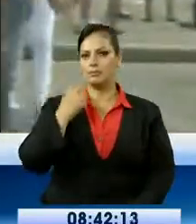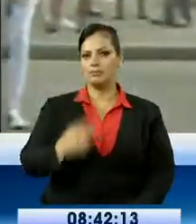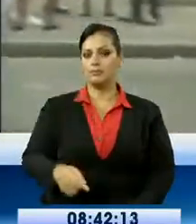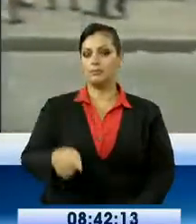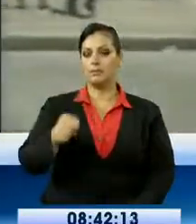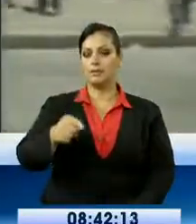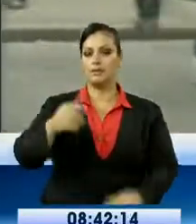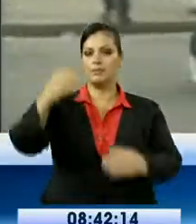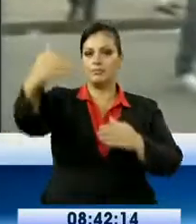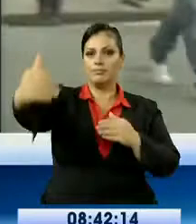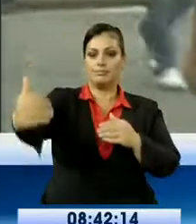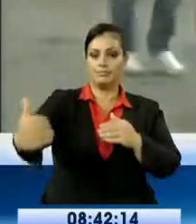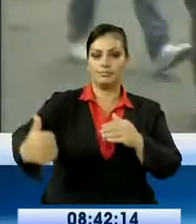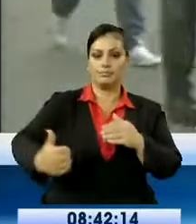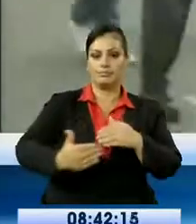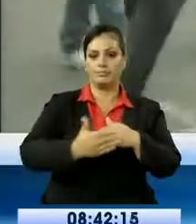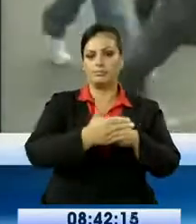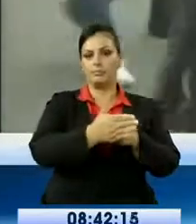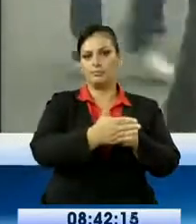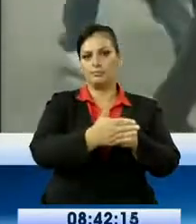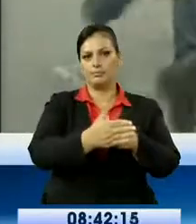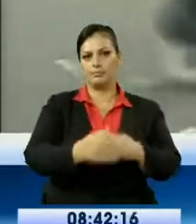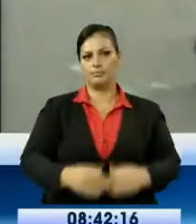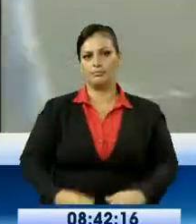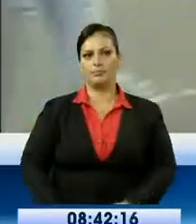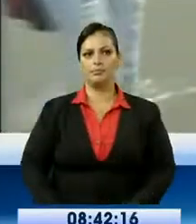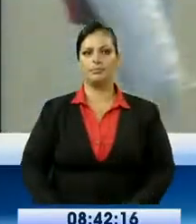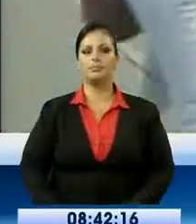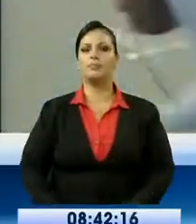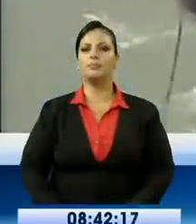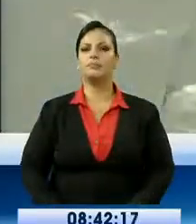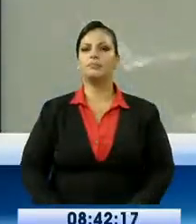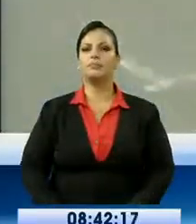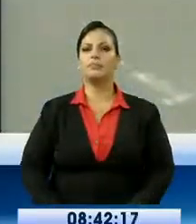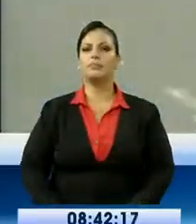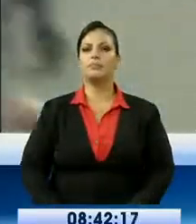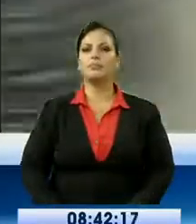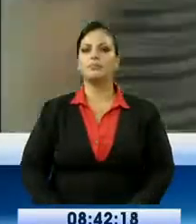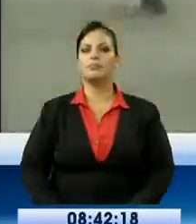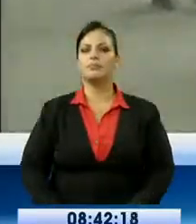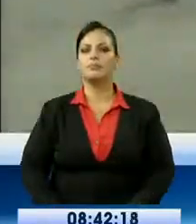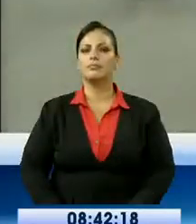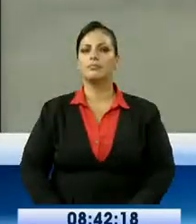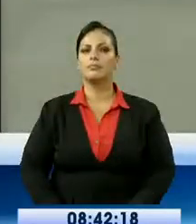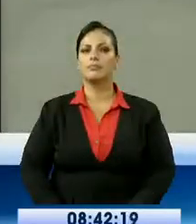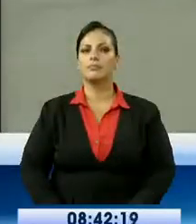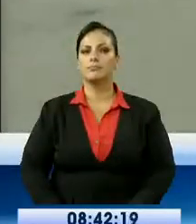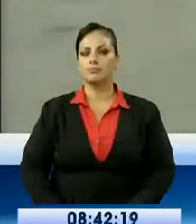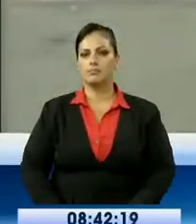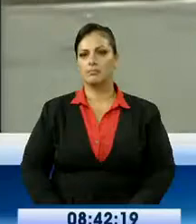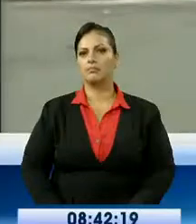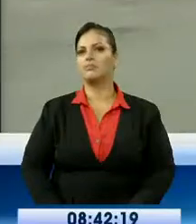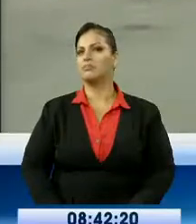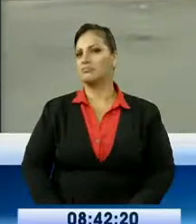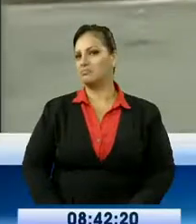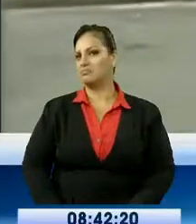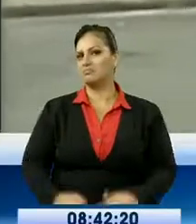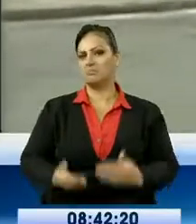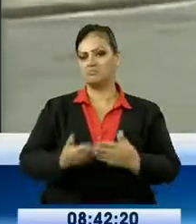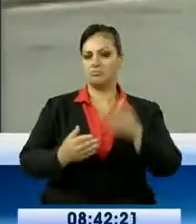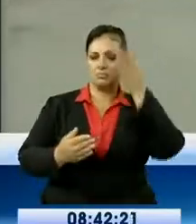anillo para poder regresar hacia el cantón Durán. Ingresan más o menos hasta este sector, dejan a los pasajeros, recogen